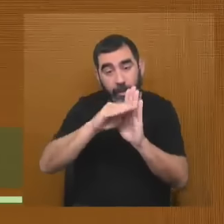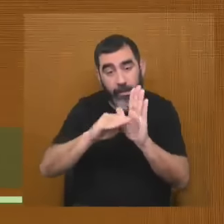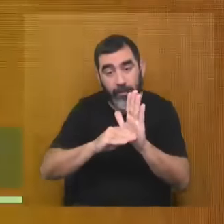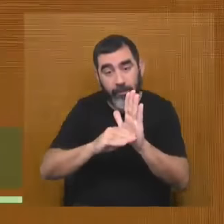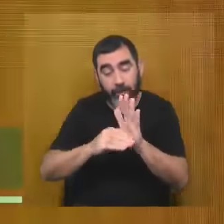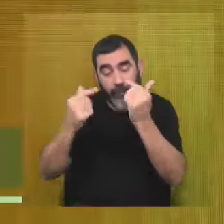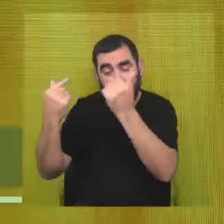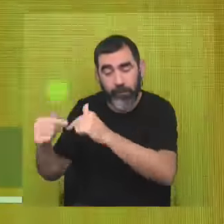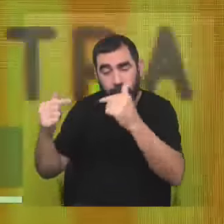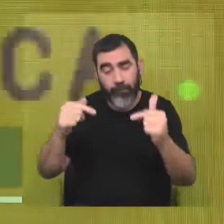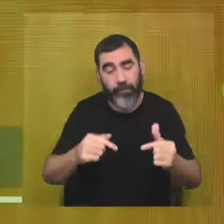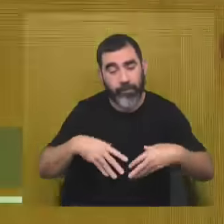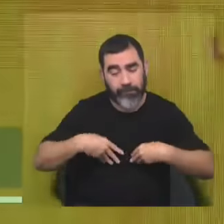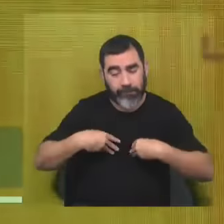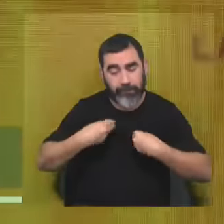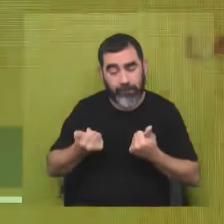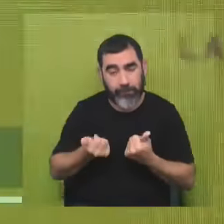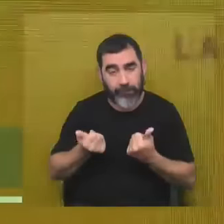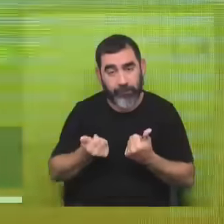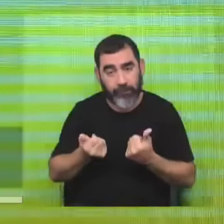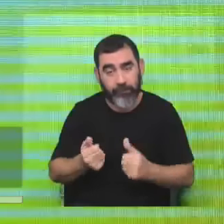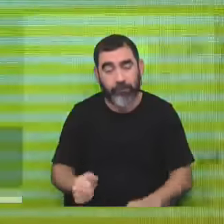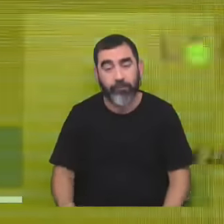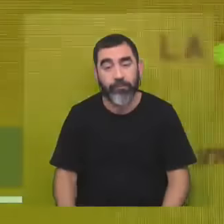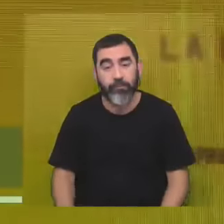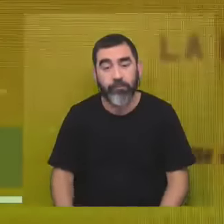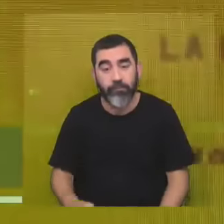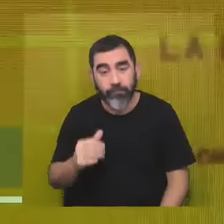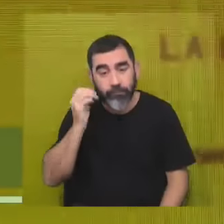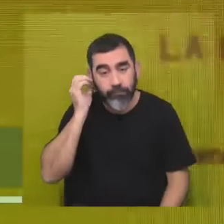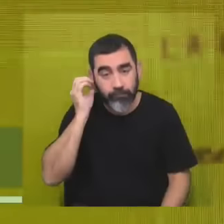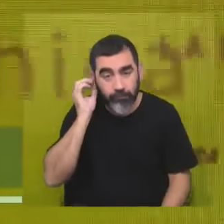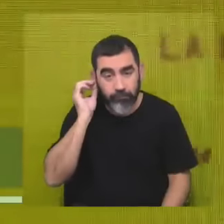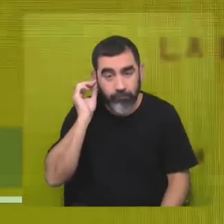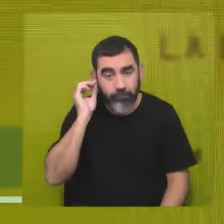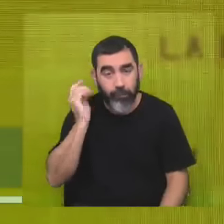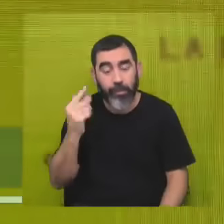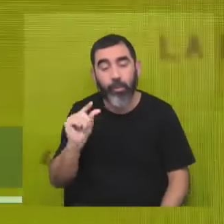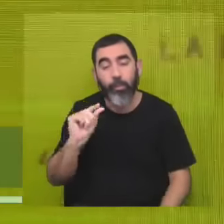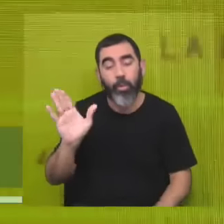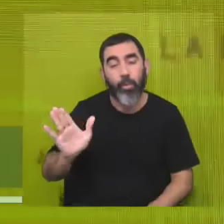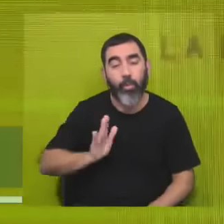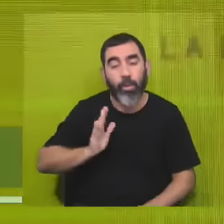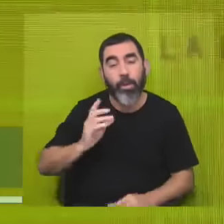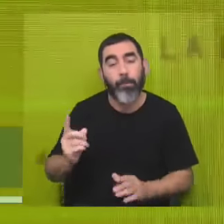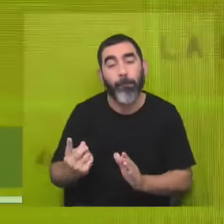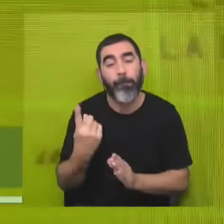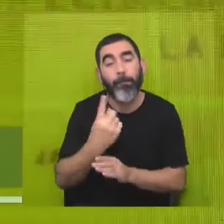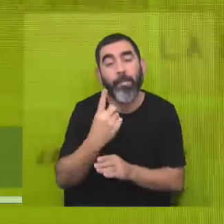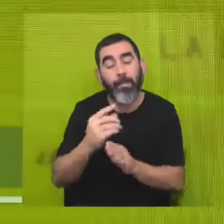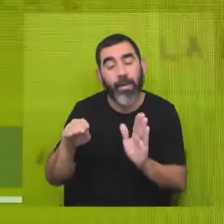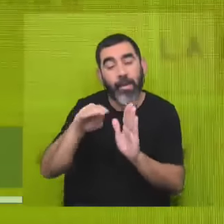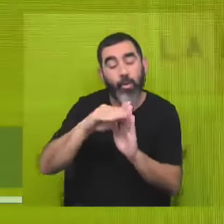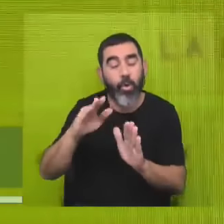sentido distinto para en lo que respecta al frente eh pero Hay pocas mujeres en los primeros lugares encabezando